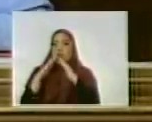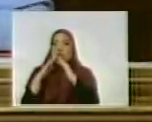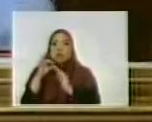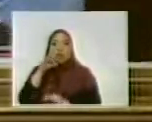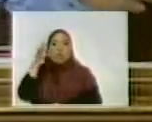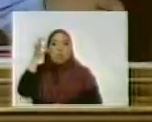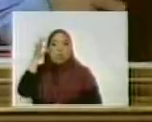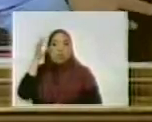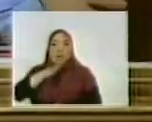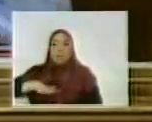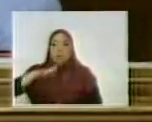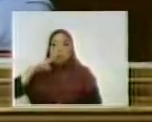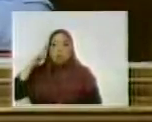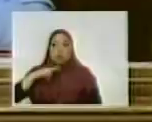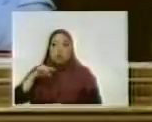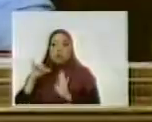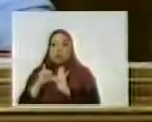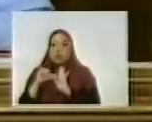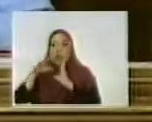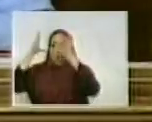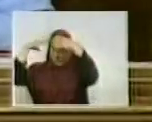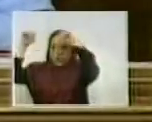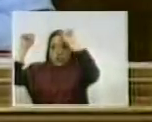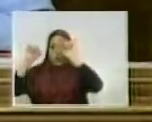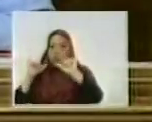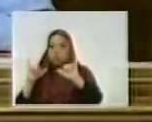de la Cancillería y de la Asamblea Nacional Constituyente. Y